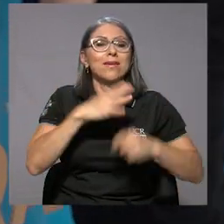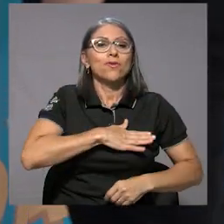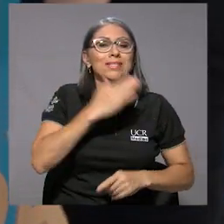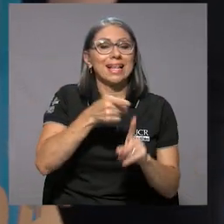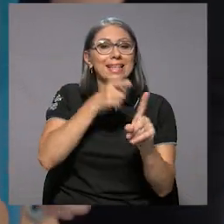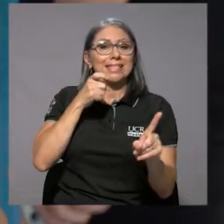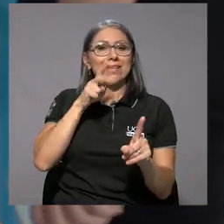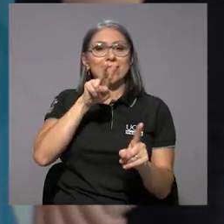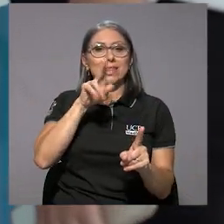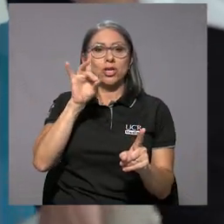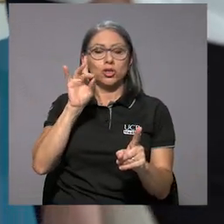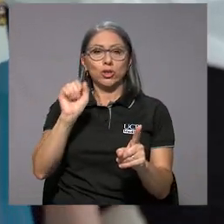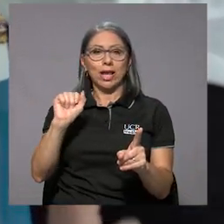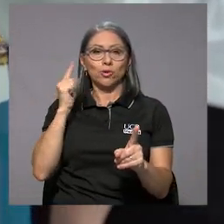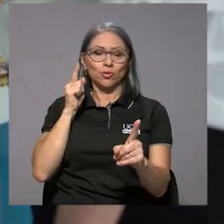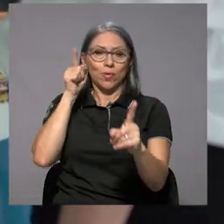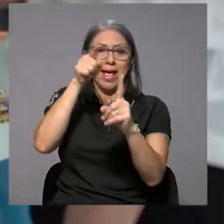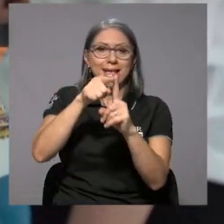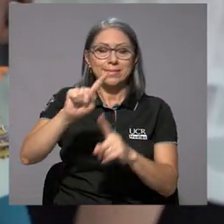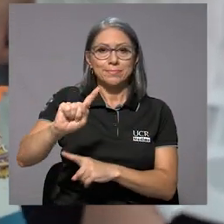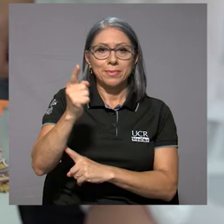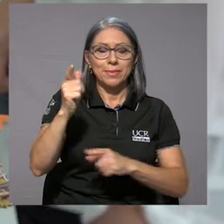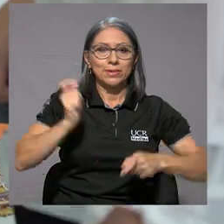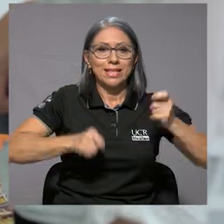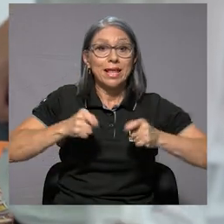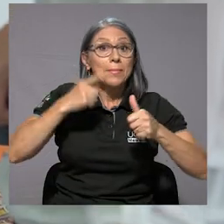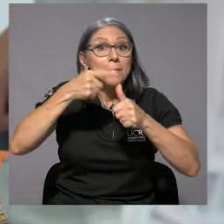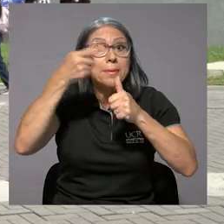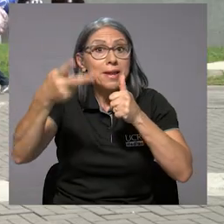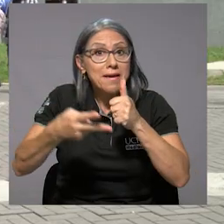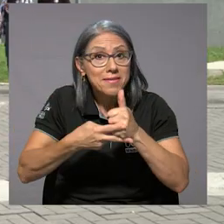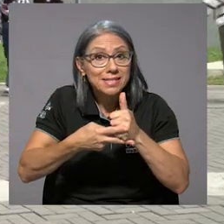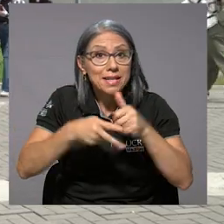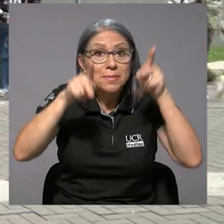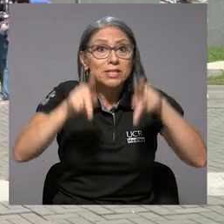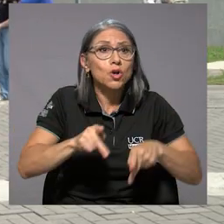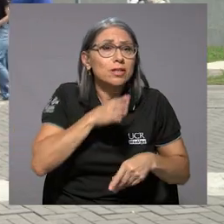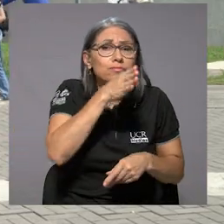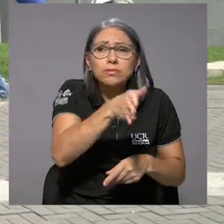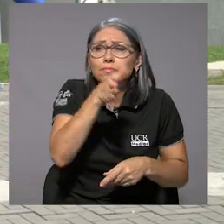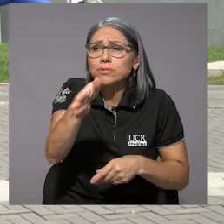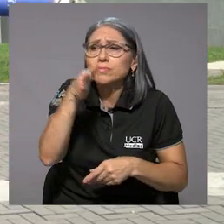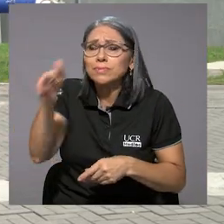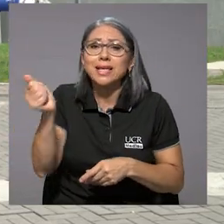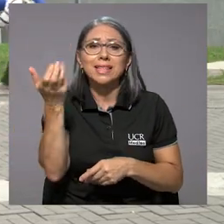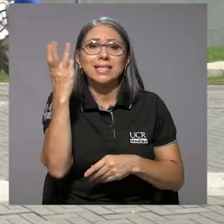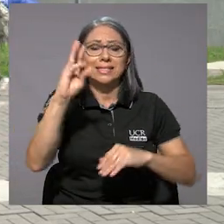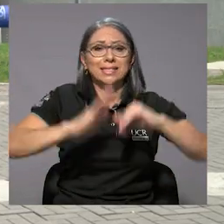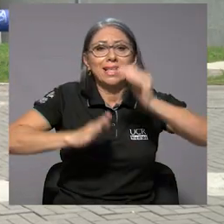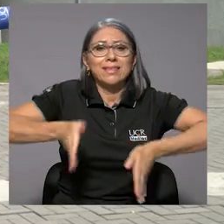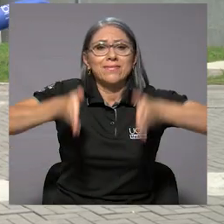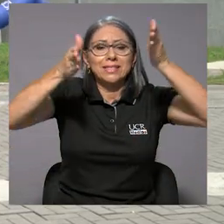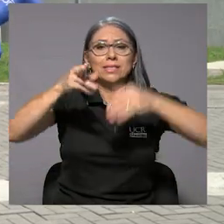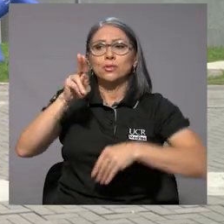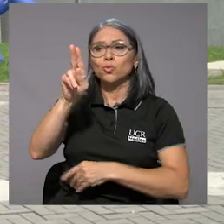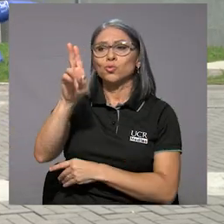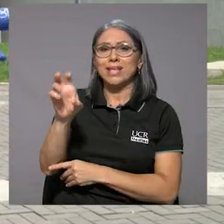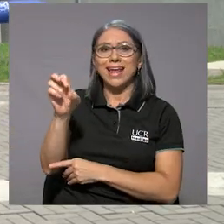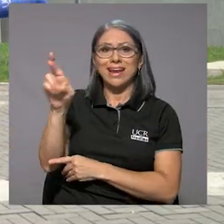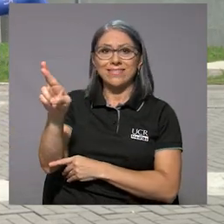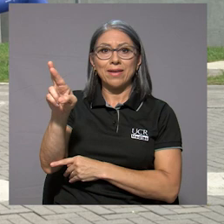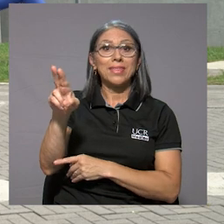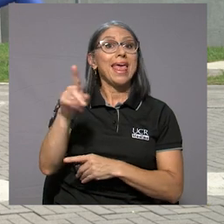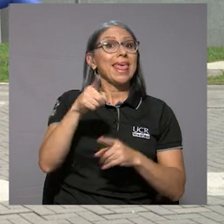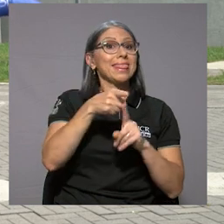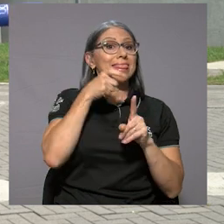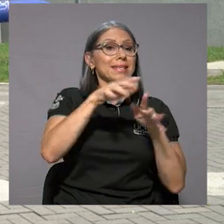septiembre. Por primera vez, los visitantes recorrieron 16 edificios de la UCR, abarcando el campus principal en la